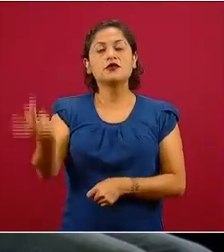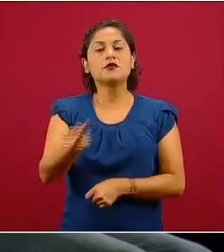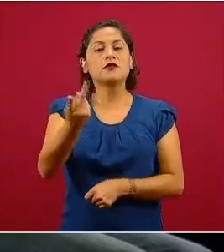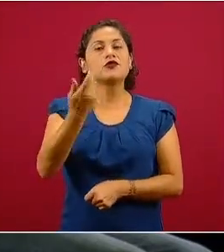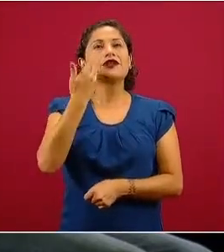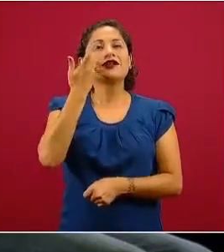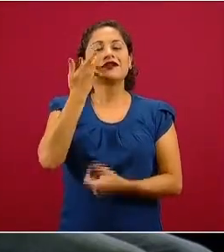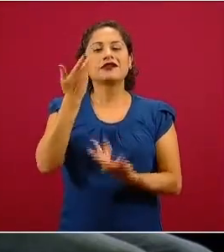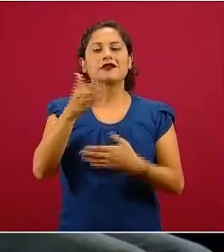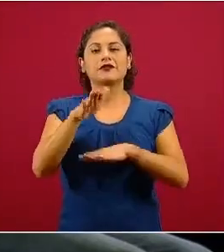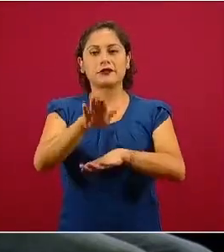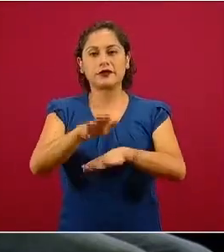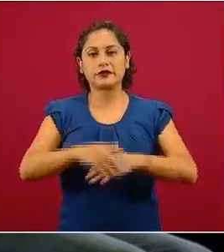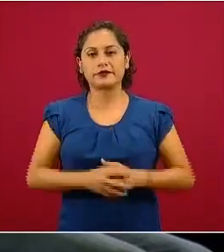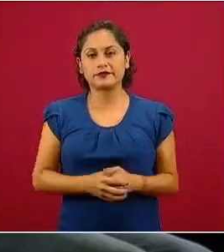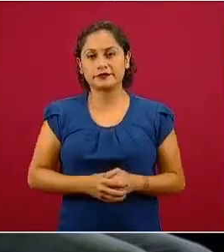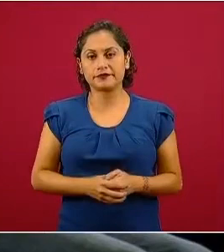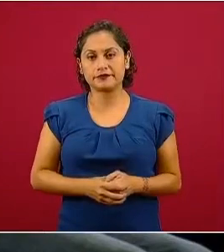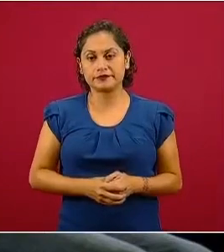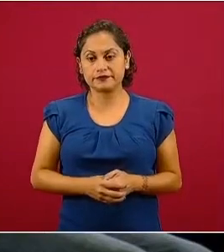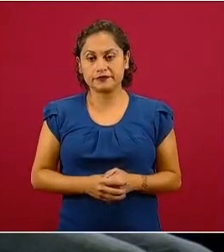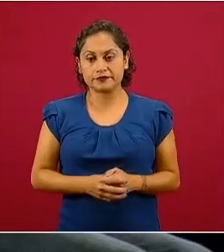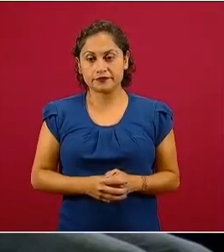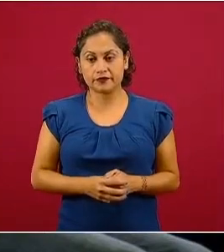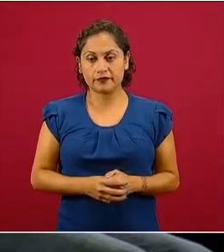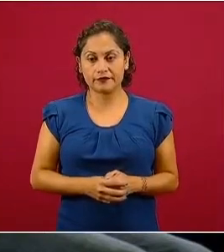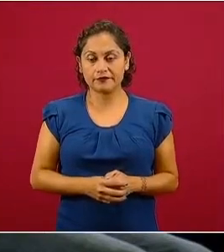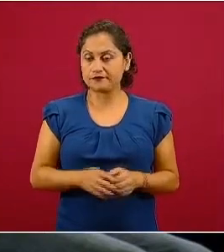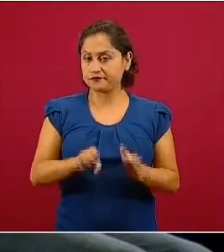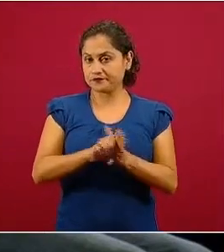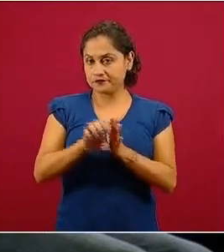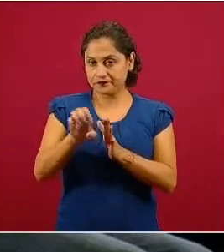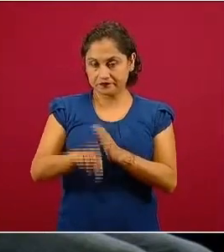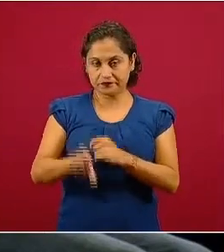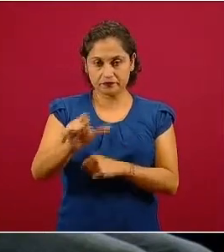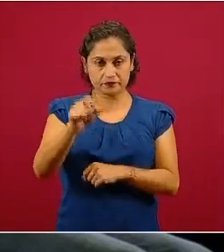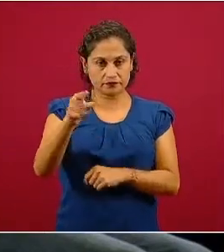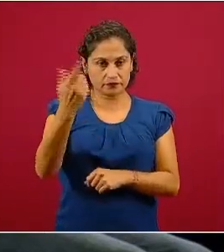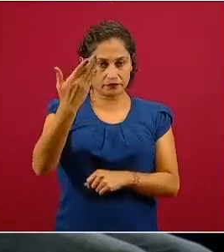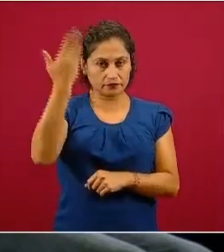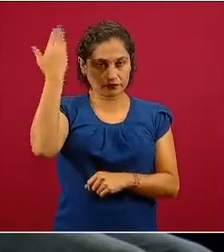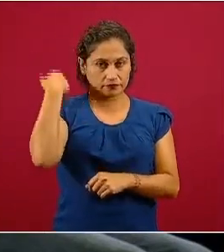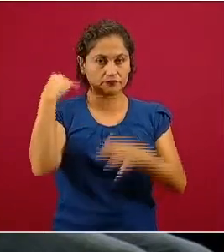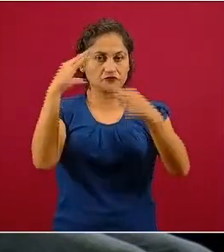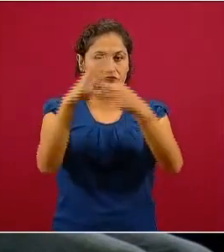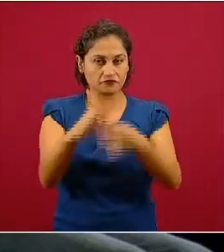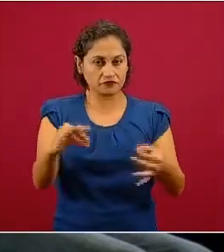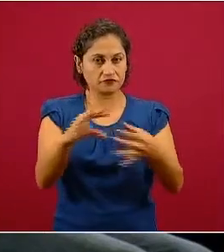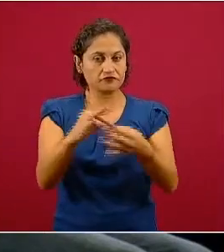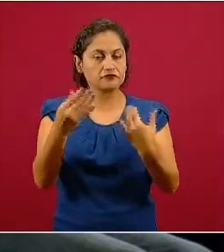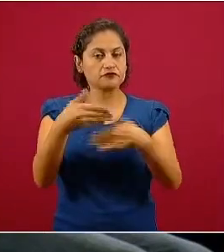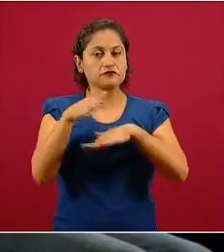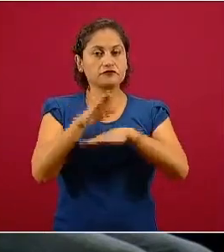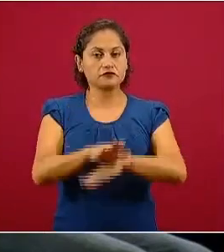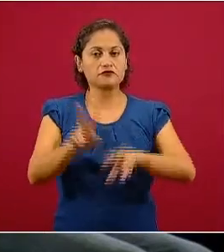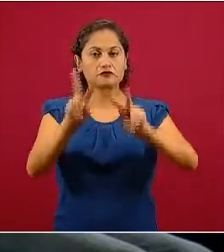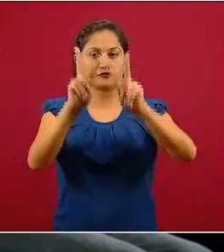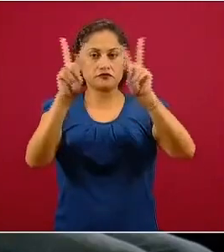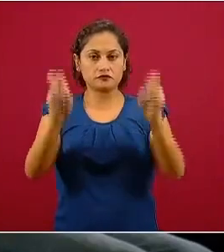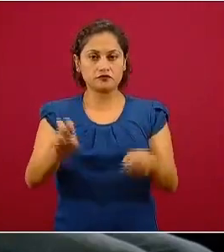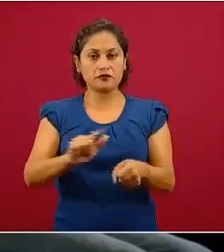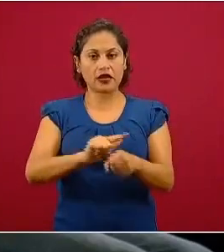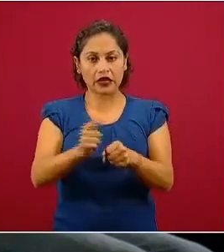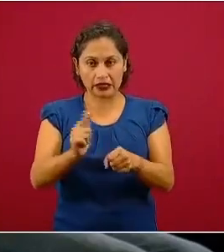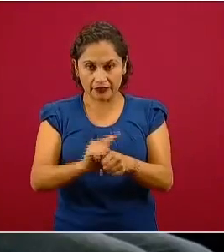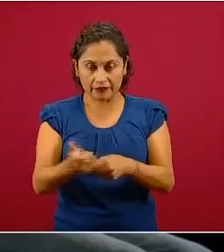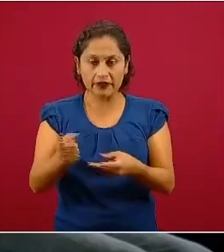que se habla de, cuando usted habló del tema del asunto de las gaseosas,